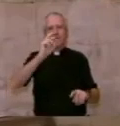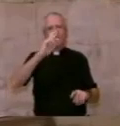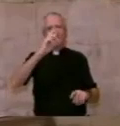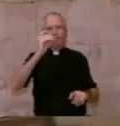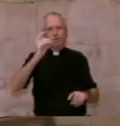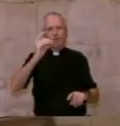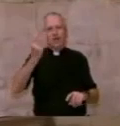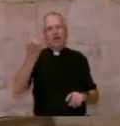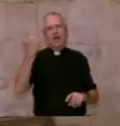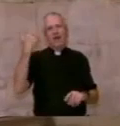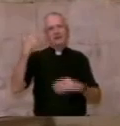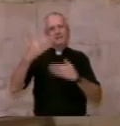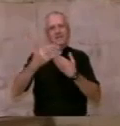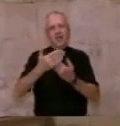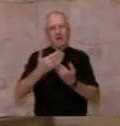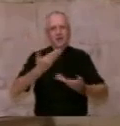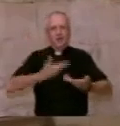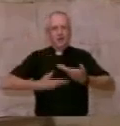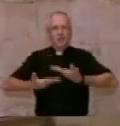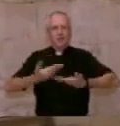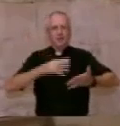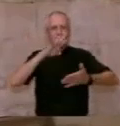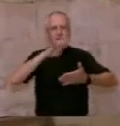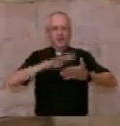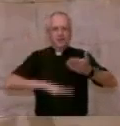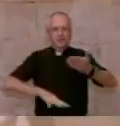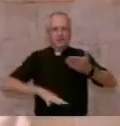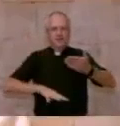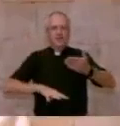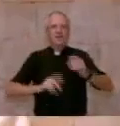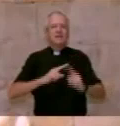titular de Cenae y auxiliar de la Archidiócesis de Barcelona,